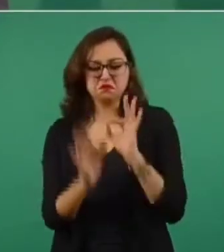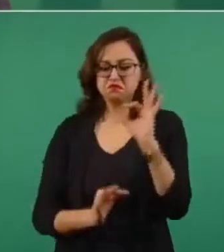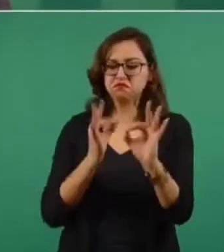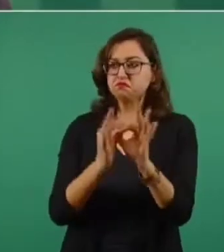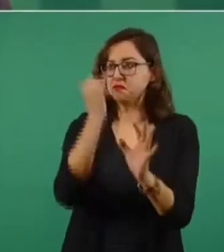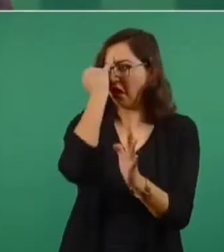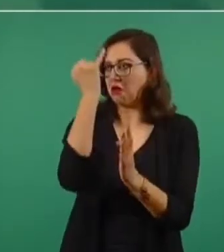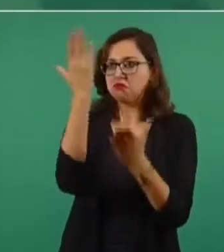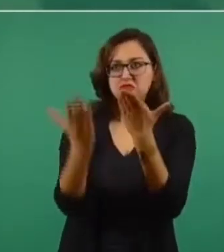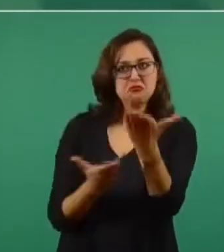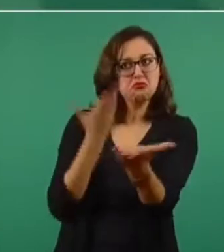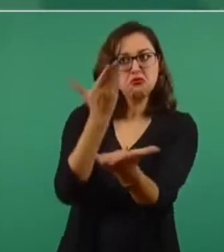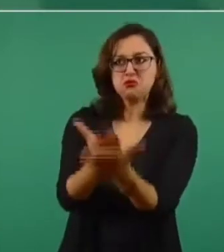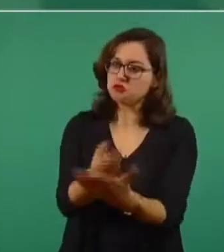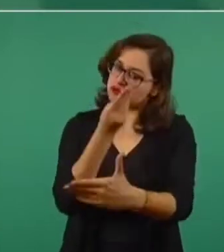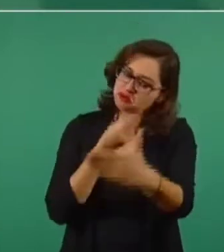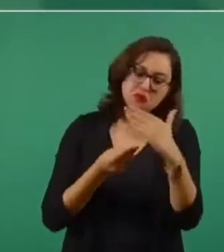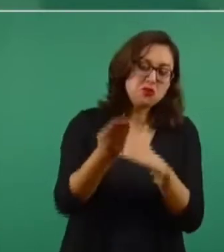apoyando esta injusticia,